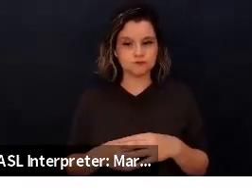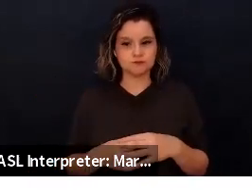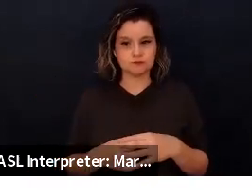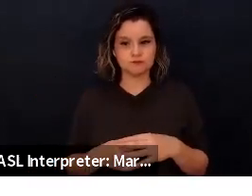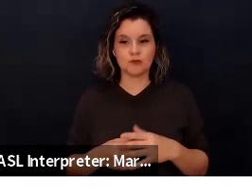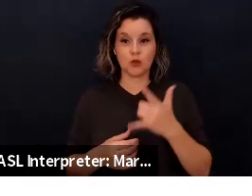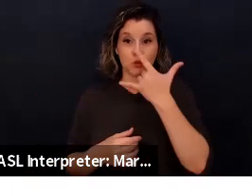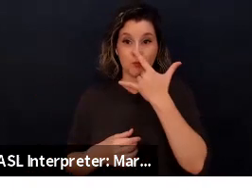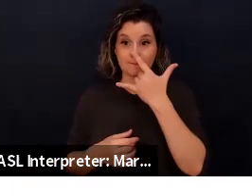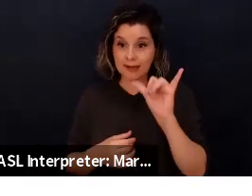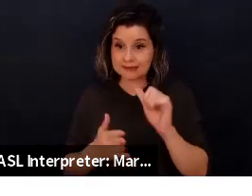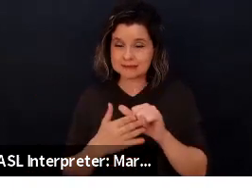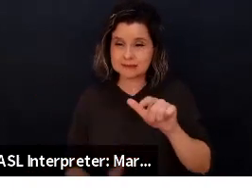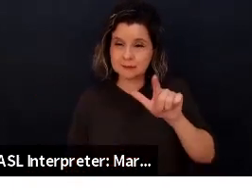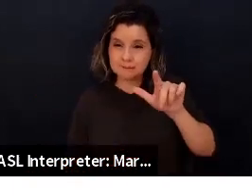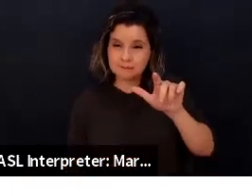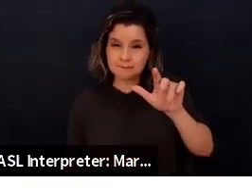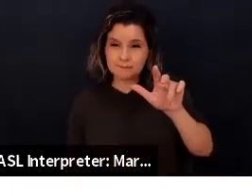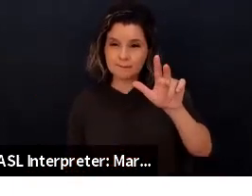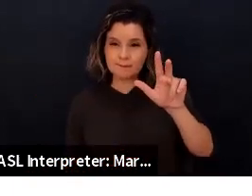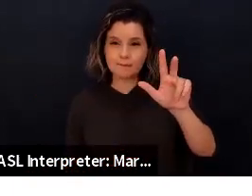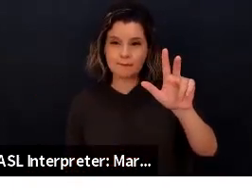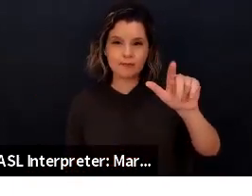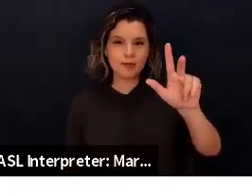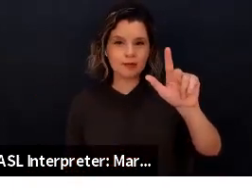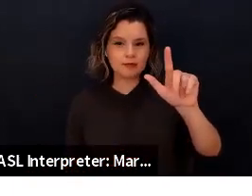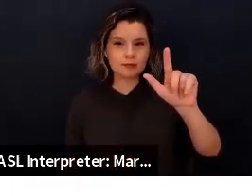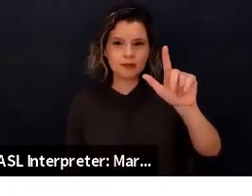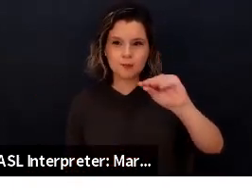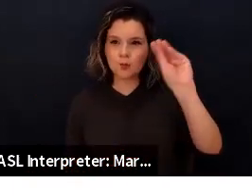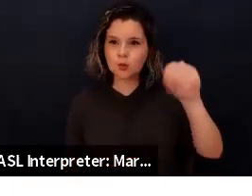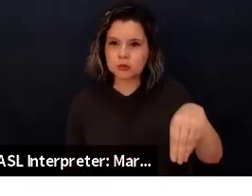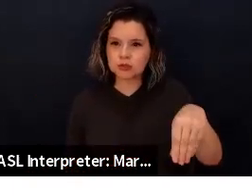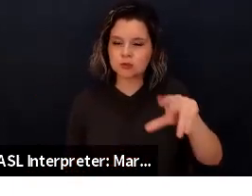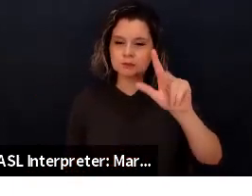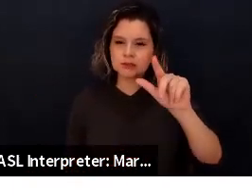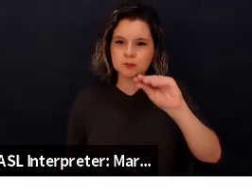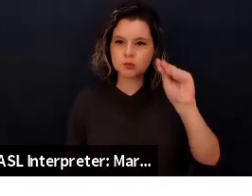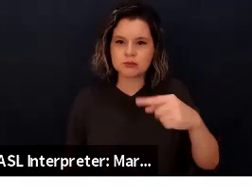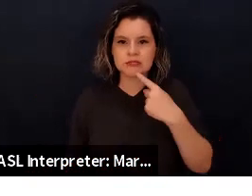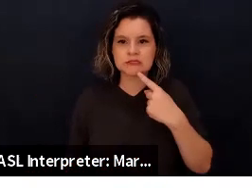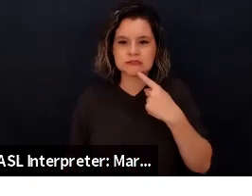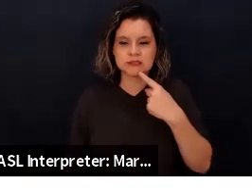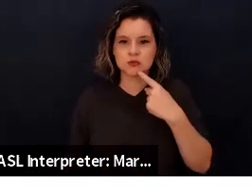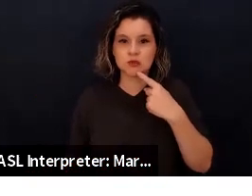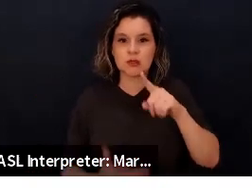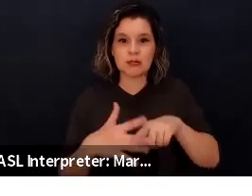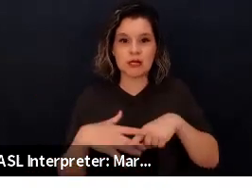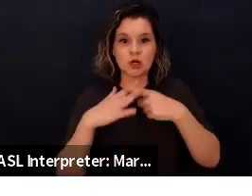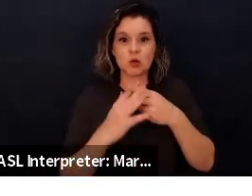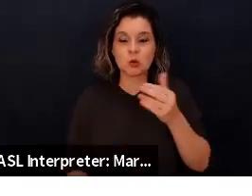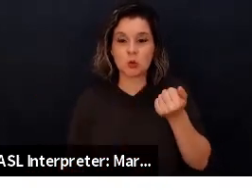parece que 23 por ciento más o menos de las personas dijeron que comenzó desde